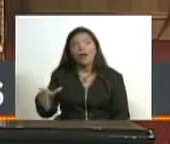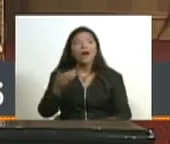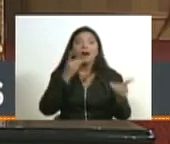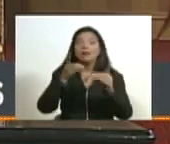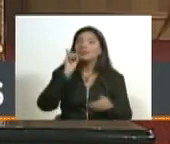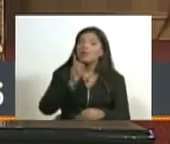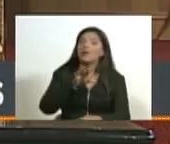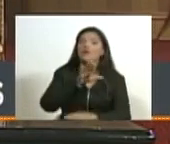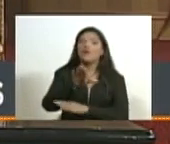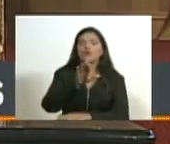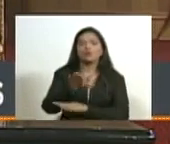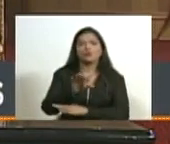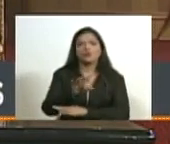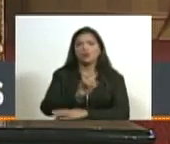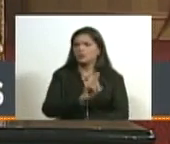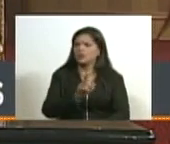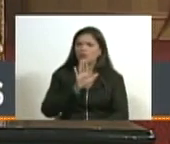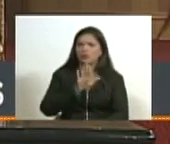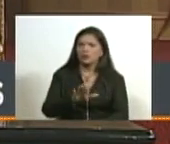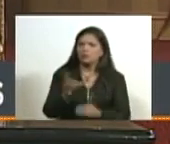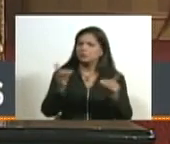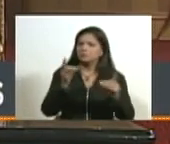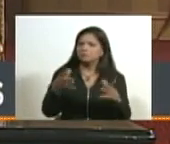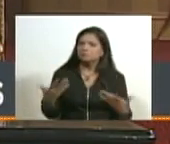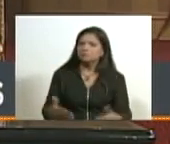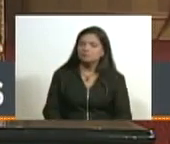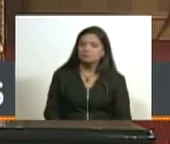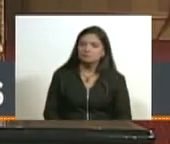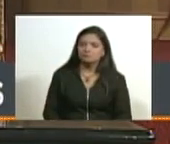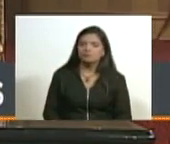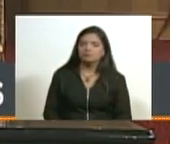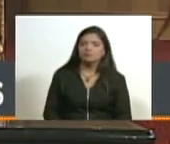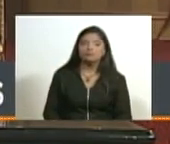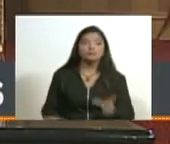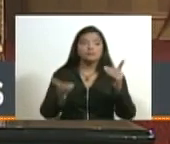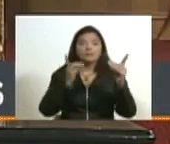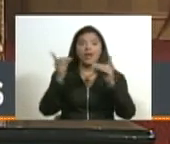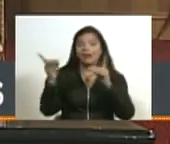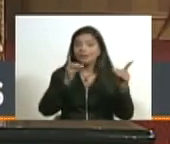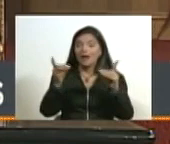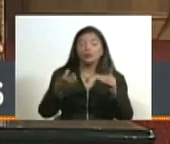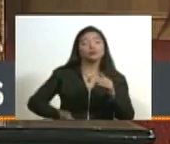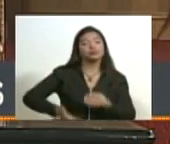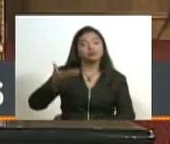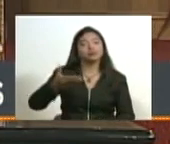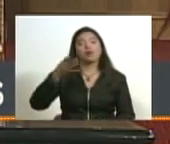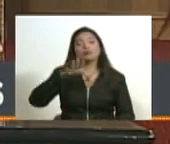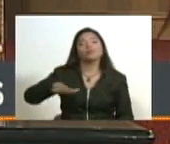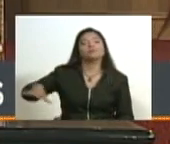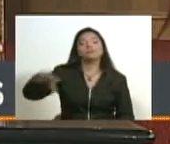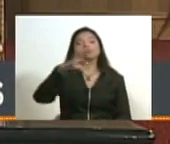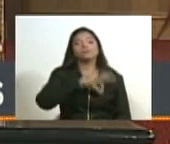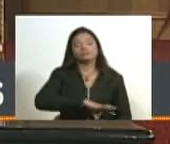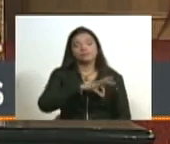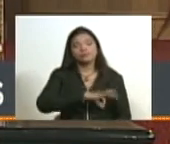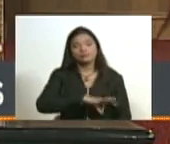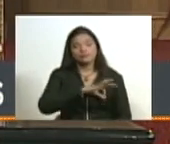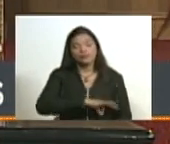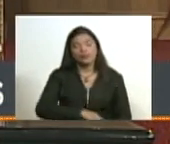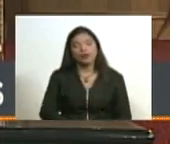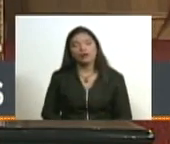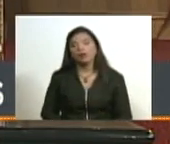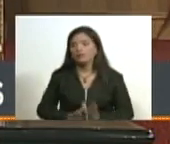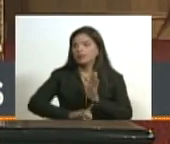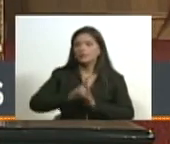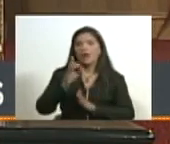ser el futuro, si no fuera por esto. El diálogo es la base fundamental para una sociedad que